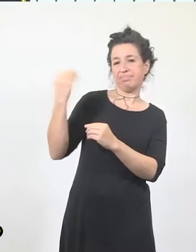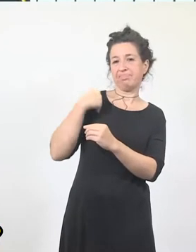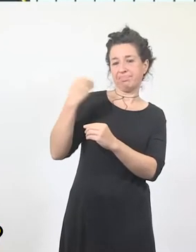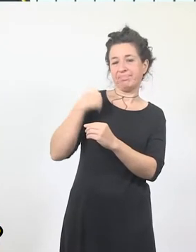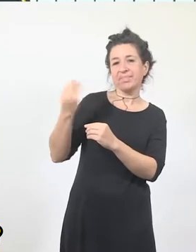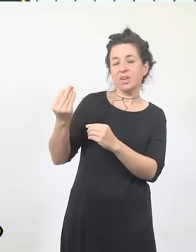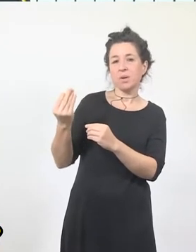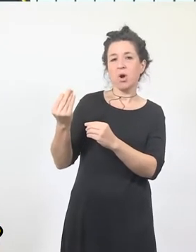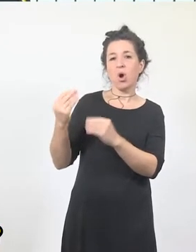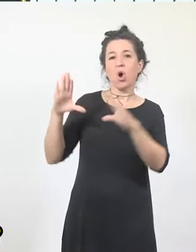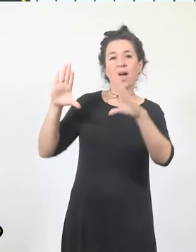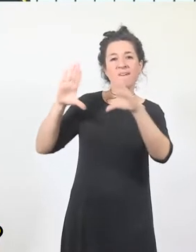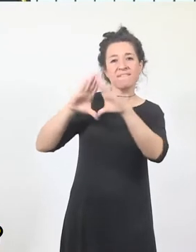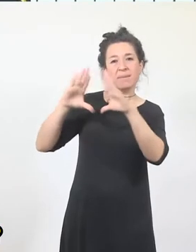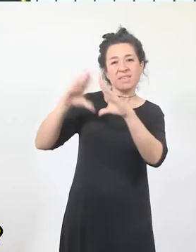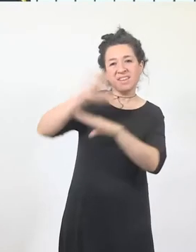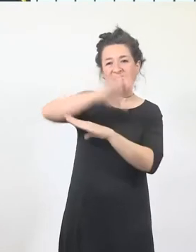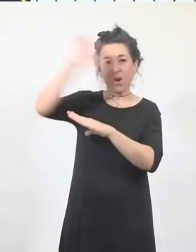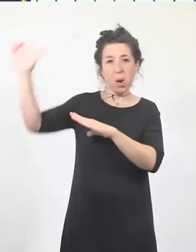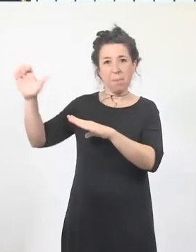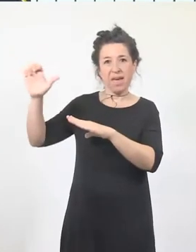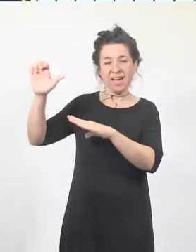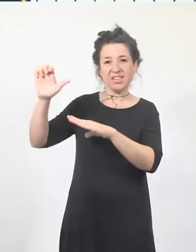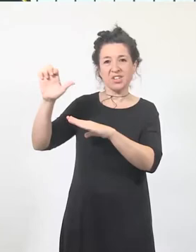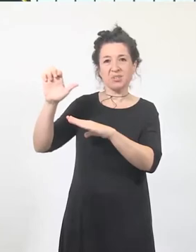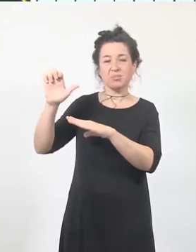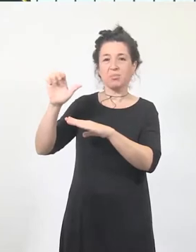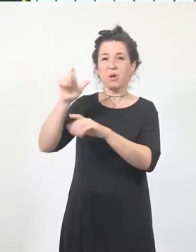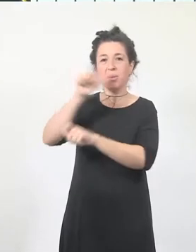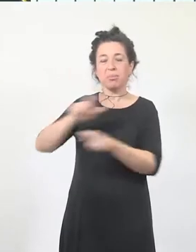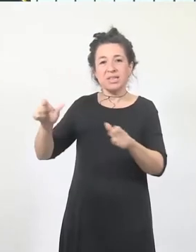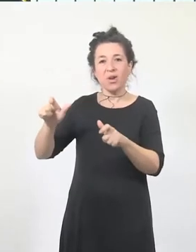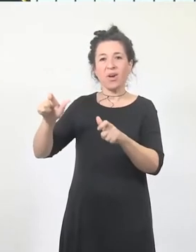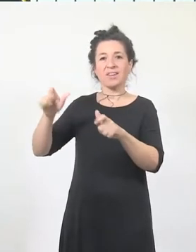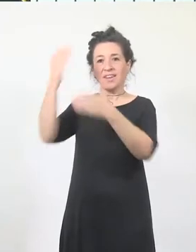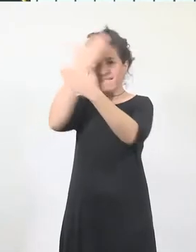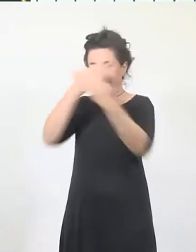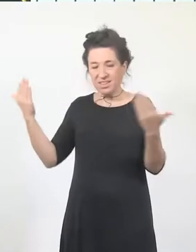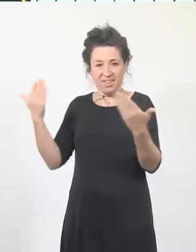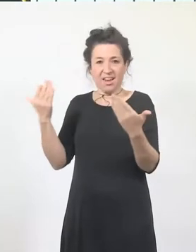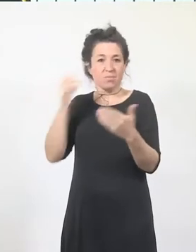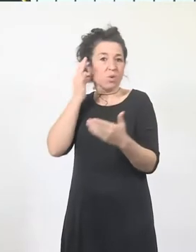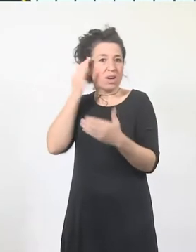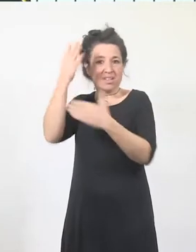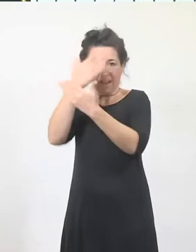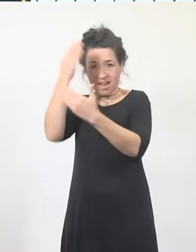hayamos trabajado por ellas, ¿no? Y en cambio, el proceso que estás haciendo vosotras, que sería el